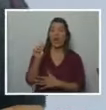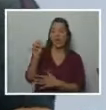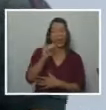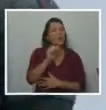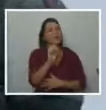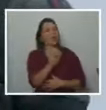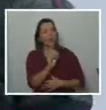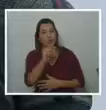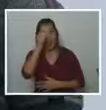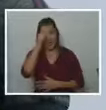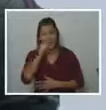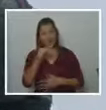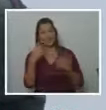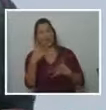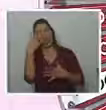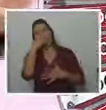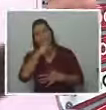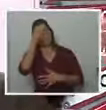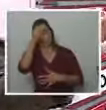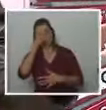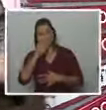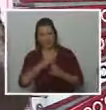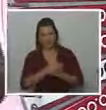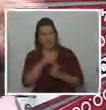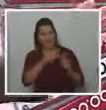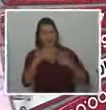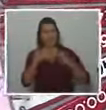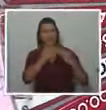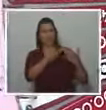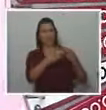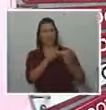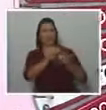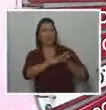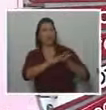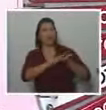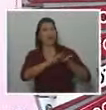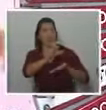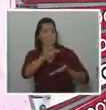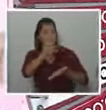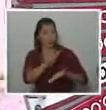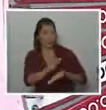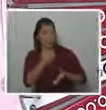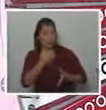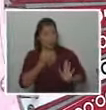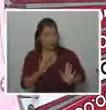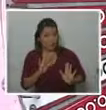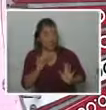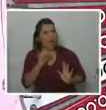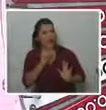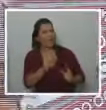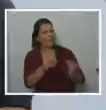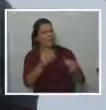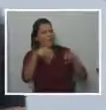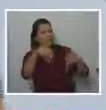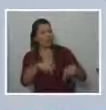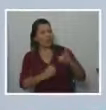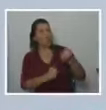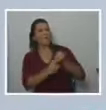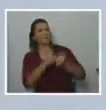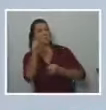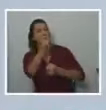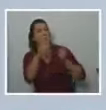Grecia, lindo, Grecia. Dicen de Grecia que es la ciudad más limpia de Costa Rica, eso es lo que dicen, ¿verdad? Y hay muchos zapricistas. Muy bien, felicidades,